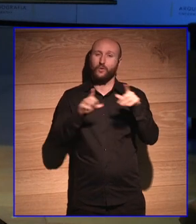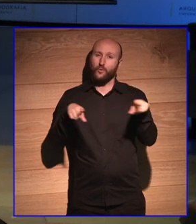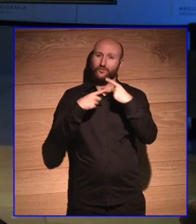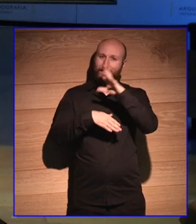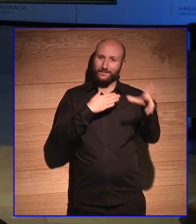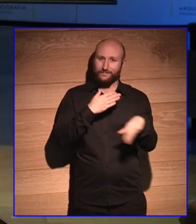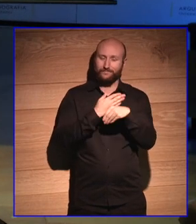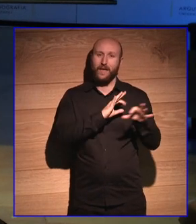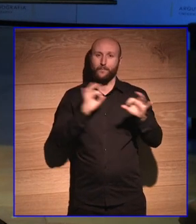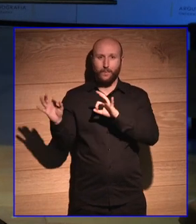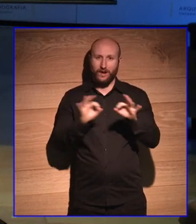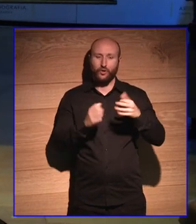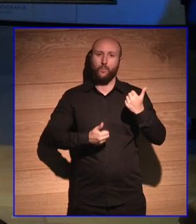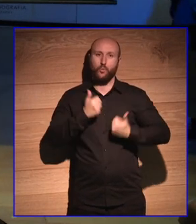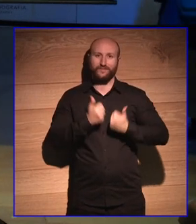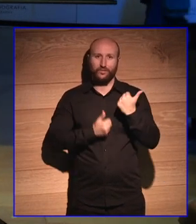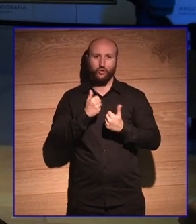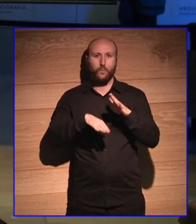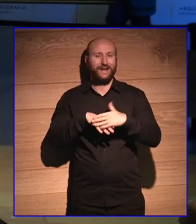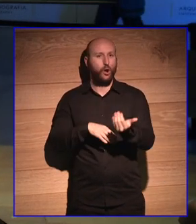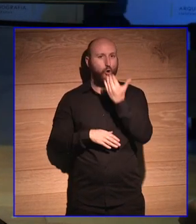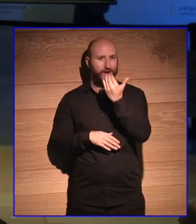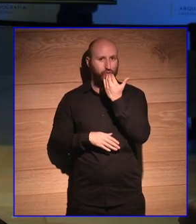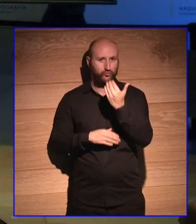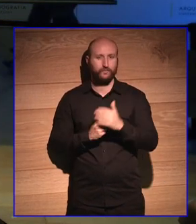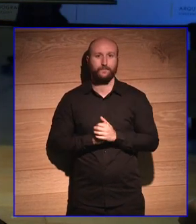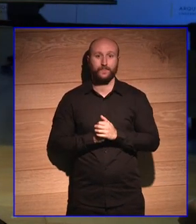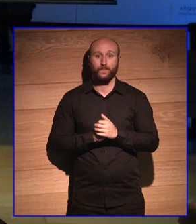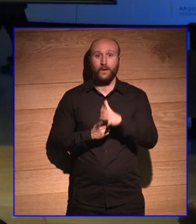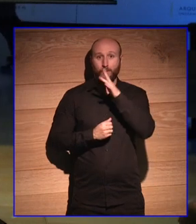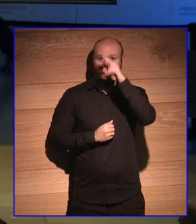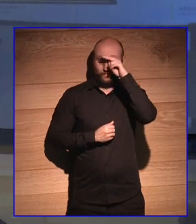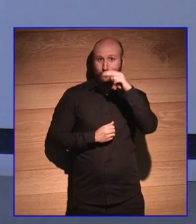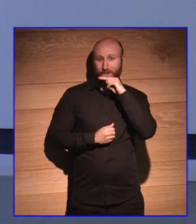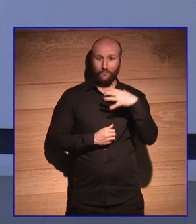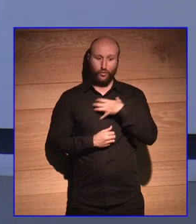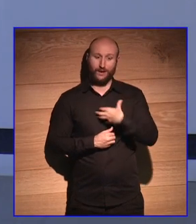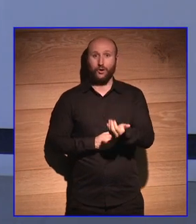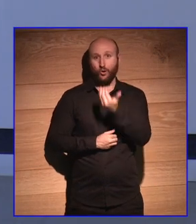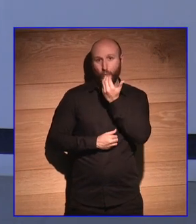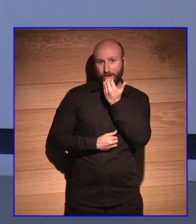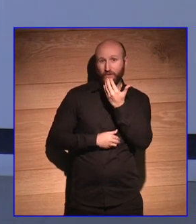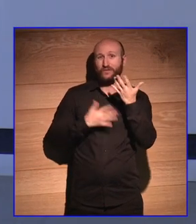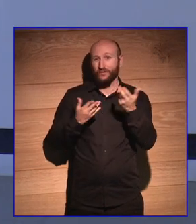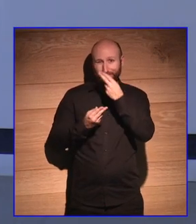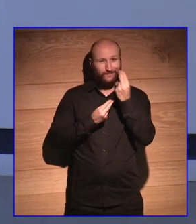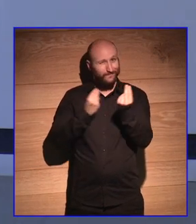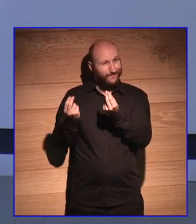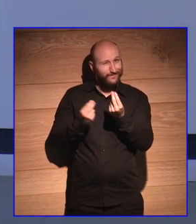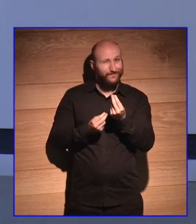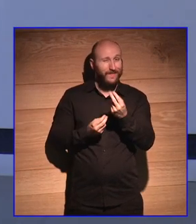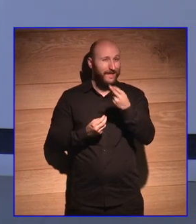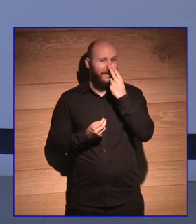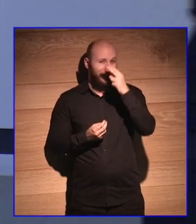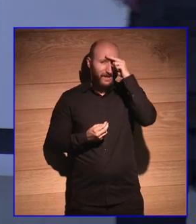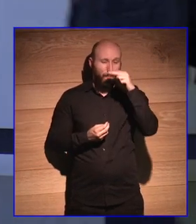la preparación a las oposiciones a correos hijas de un funcionario del mismo cuerpo podemos deducir que el interés del padre por